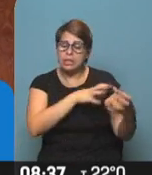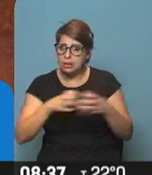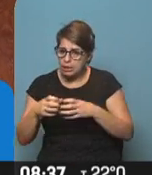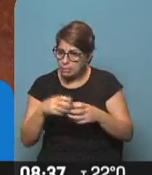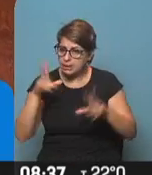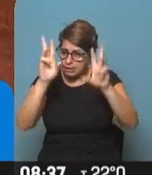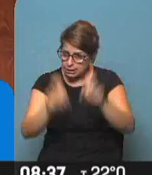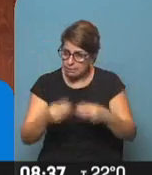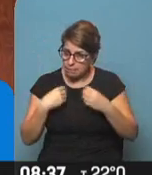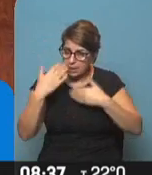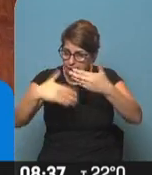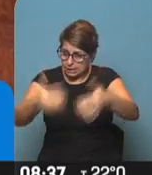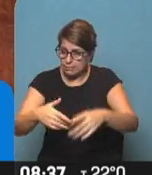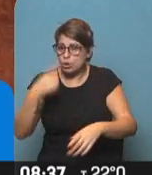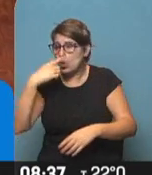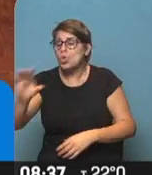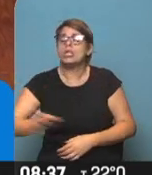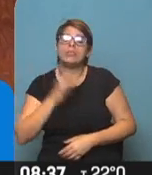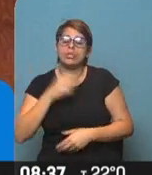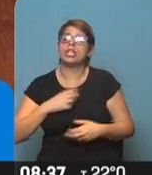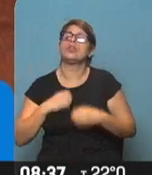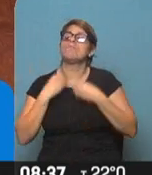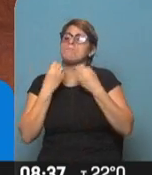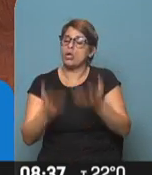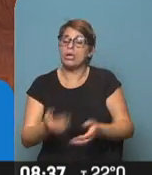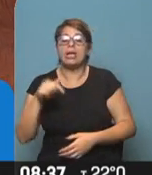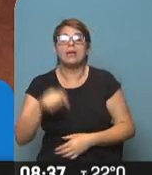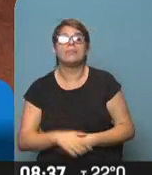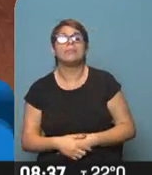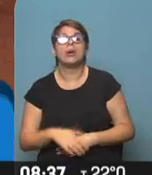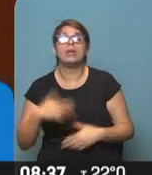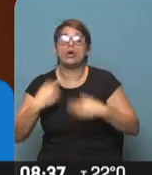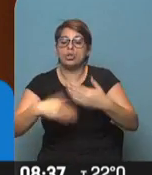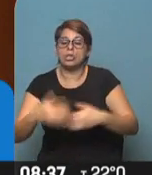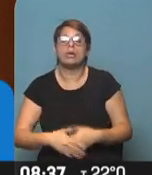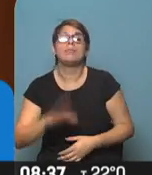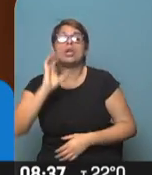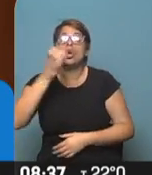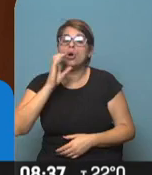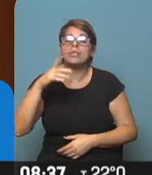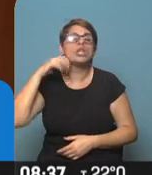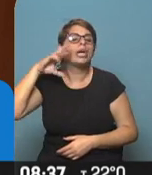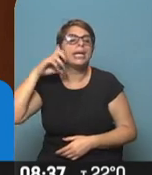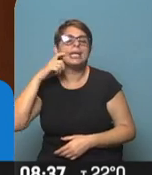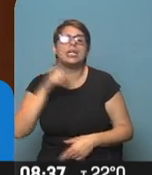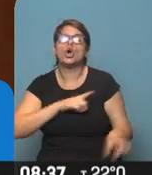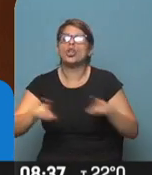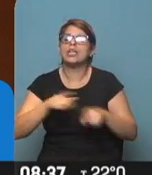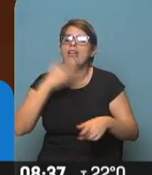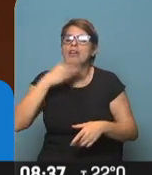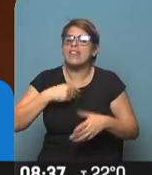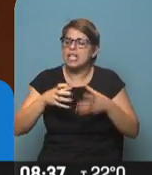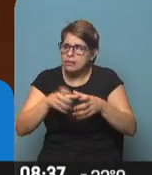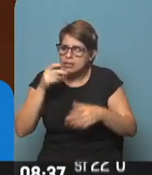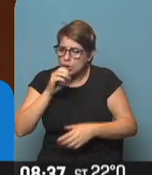crecimiento que ella fue importante en los últimos años y que pretendemos que nos interrumpas si desde la comisión de género de la coordinadora de hinchas venimos trabajando no